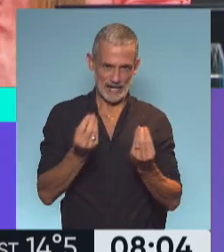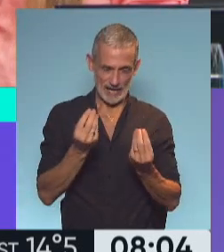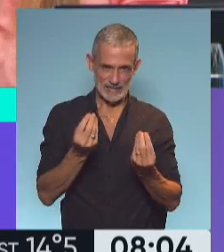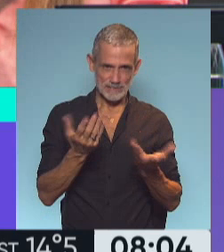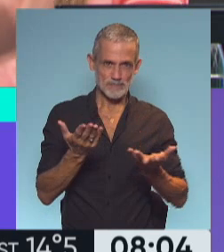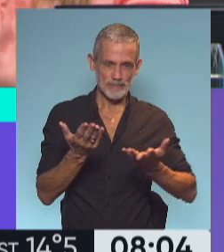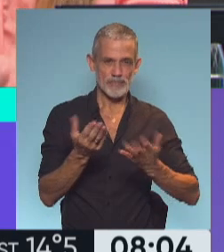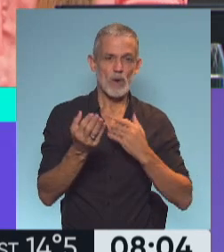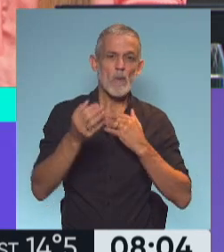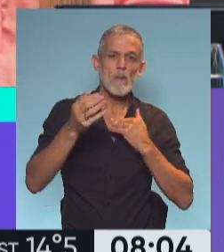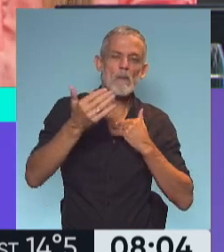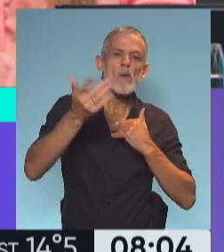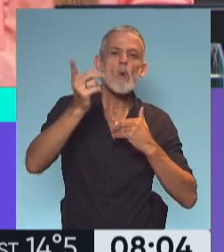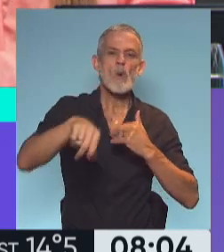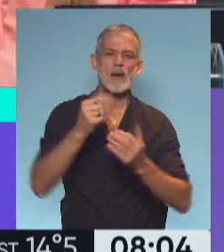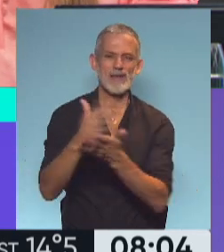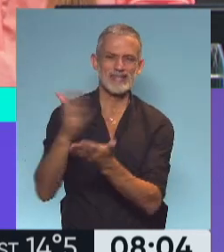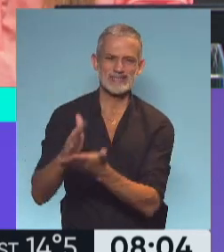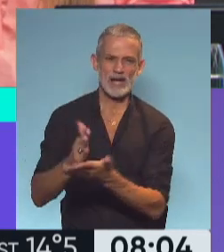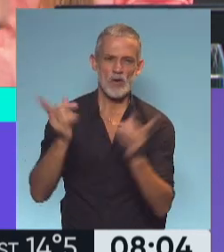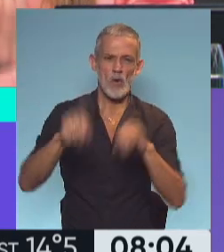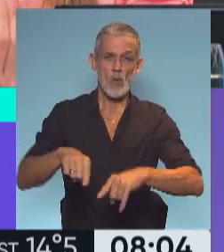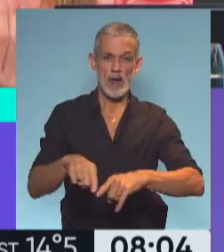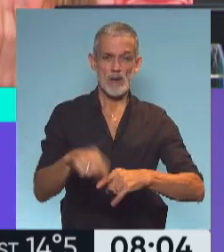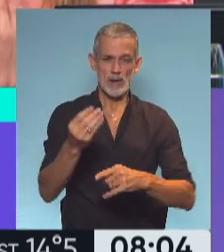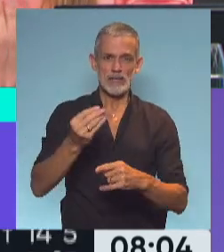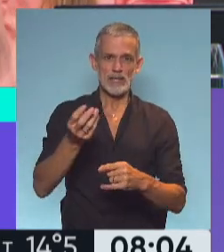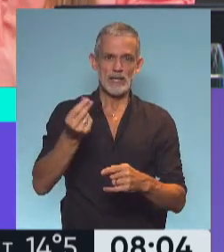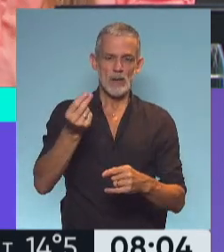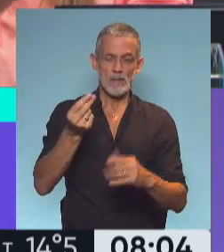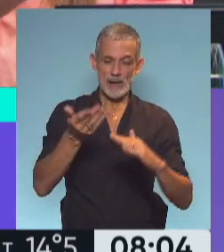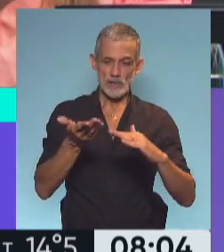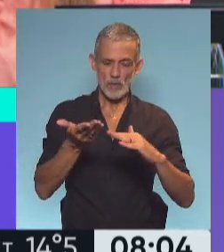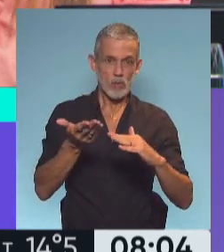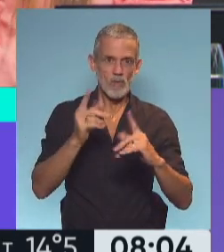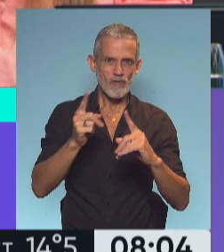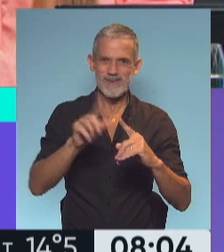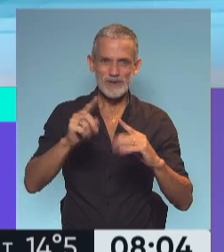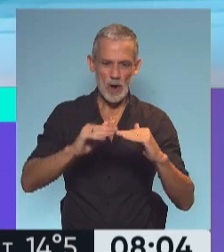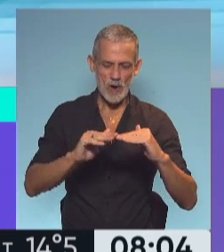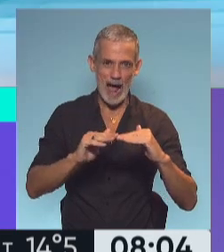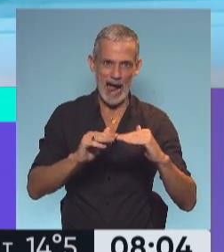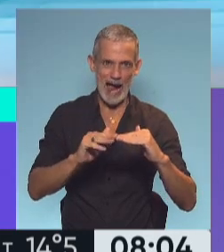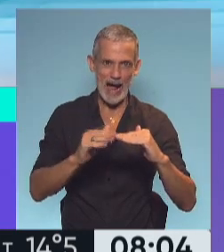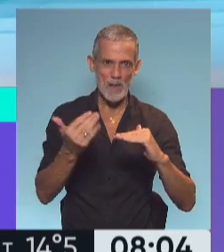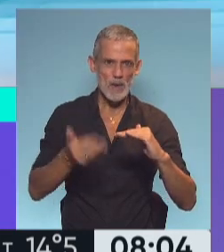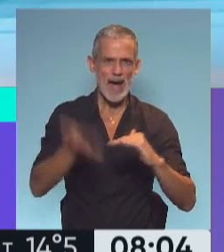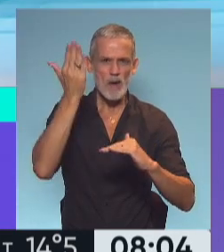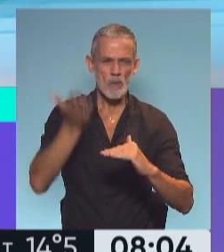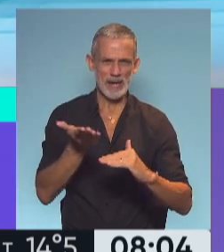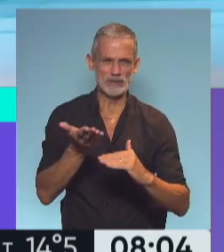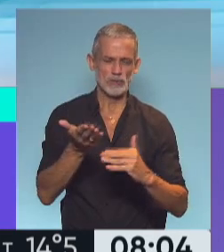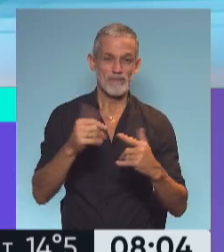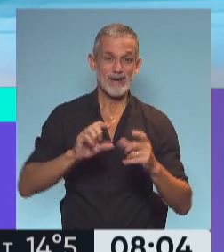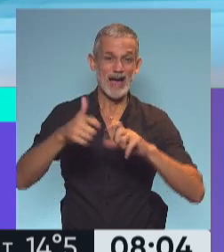espera? Que vuelvan los desalojos y que se te va a descongelar el alquiler. Digo, si se mantuvo tu contrato, ahora se